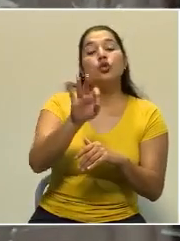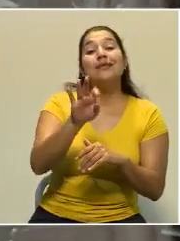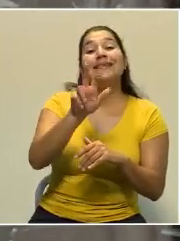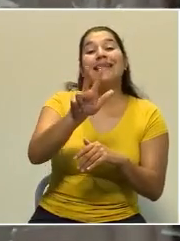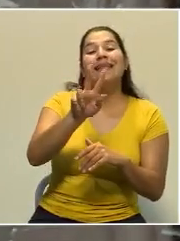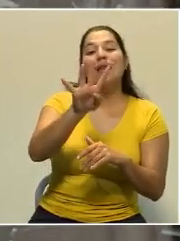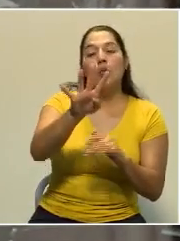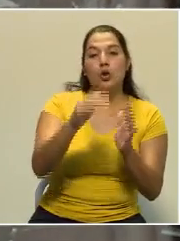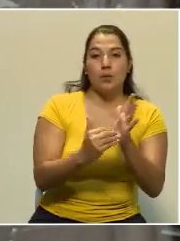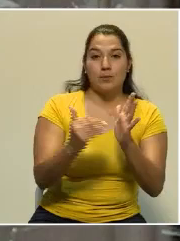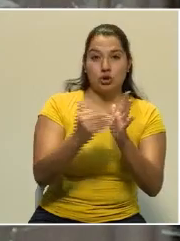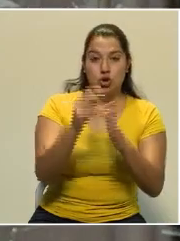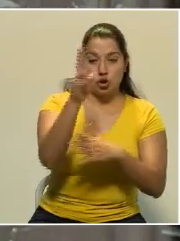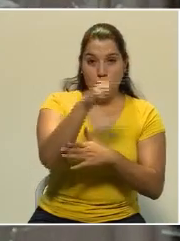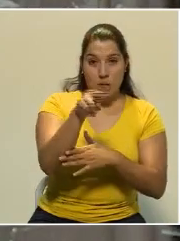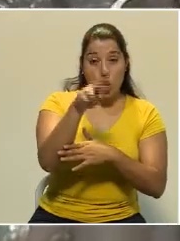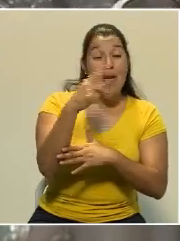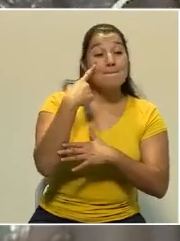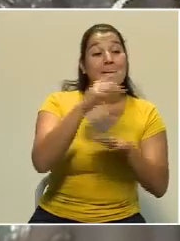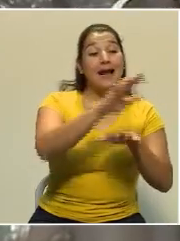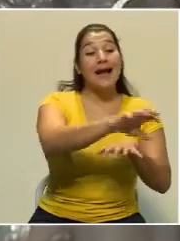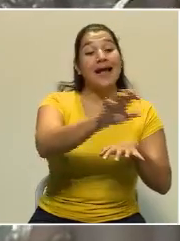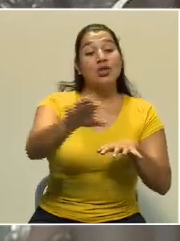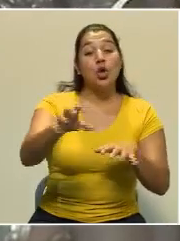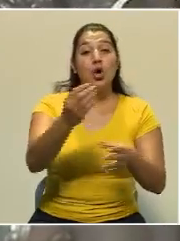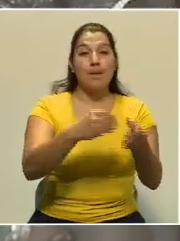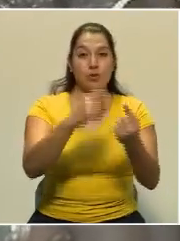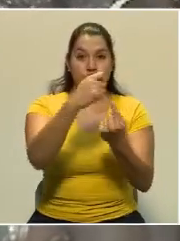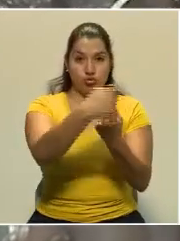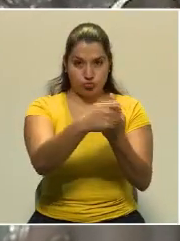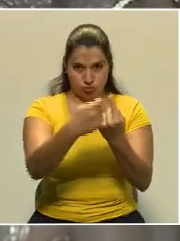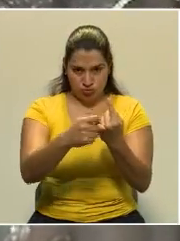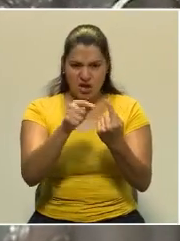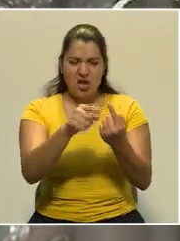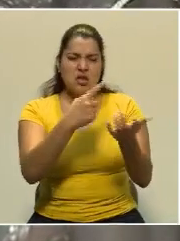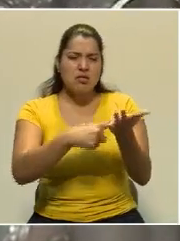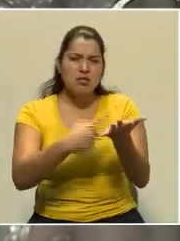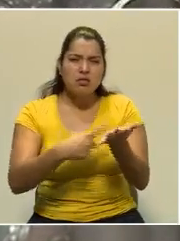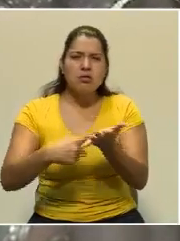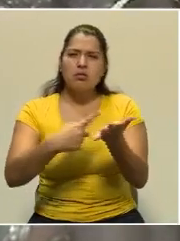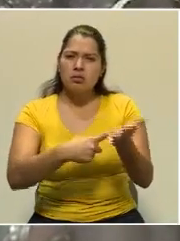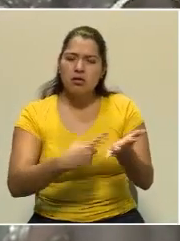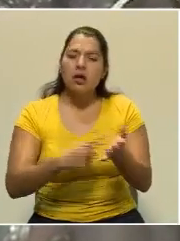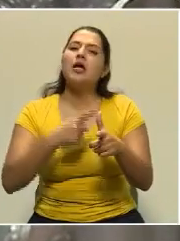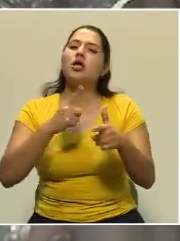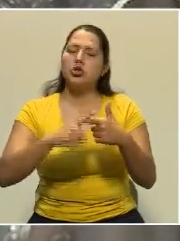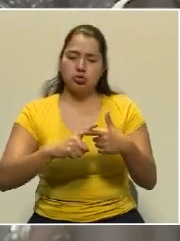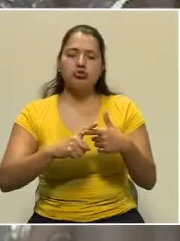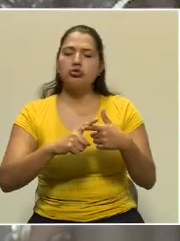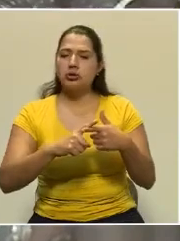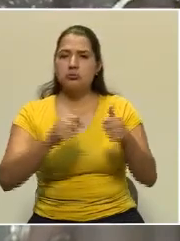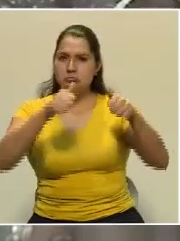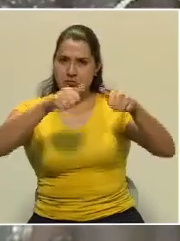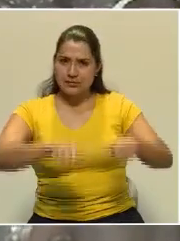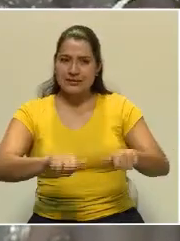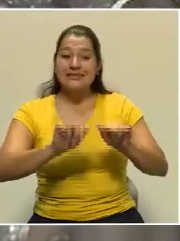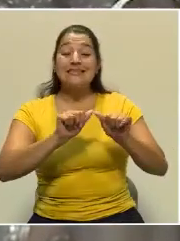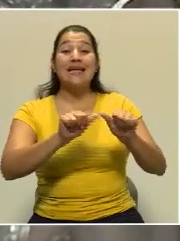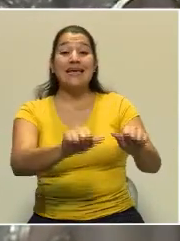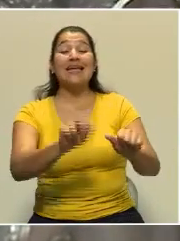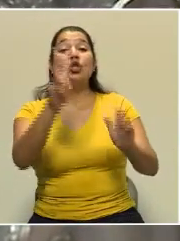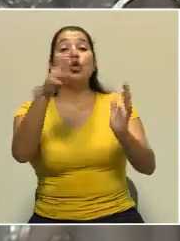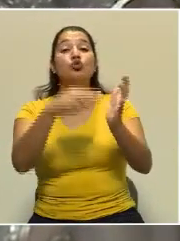colones a los 10 cantones productores de banano, y luego de una gran discusión, se acordó mantener 2.800 millones de